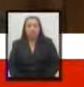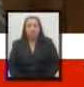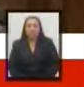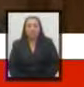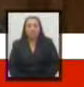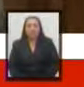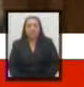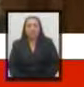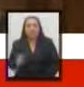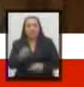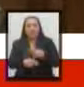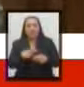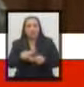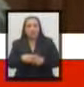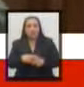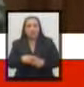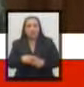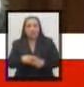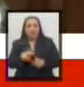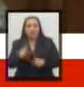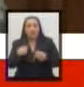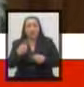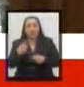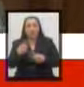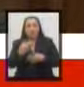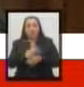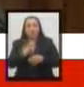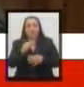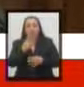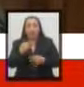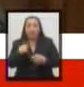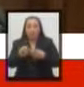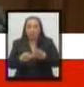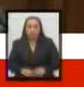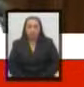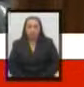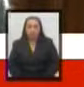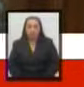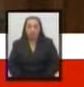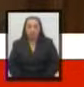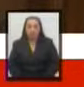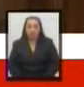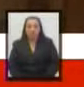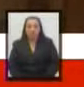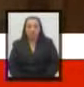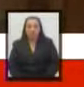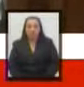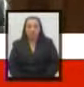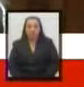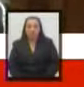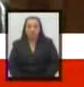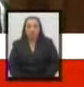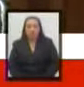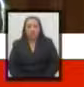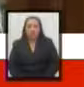economías nacionales. Es visibilizar. Ahora, eso tiene unos venenos lindos que ya se los voy a contar. Pero por lo pronto calladita,